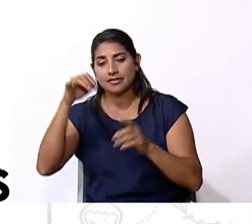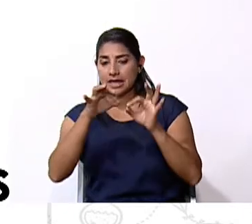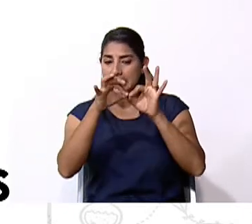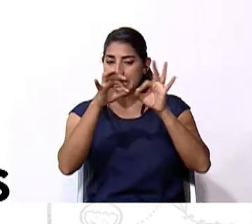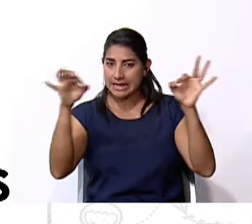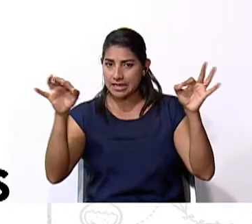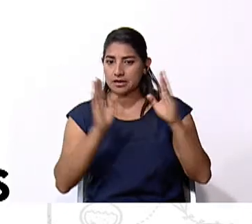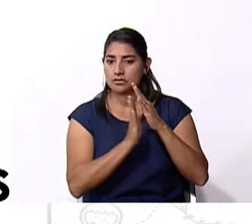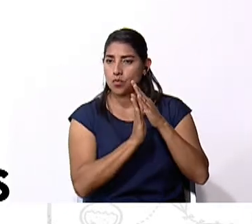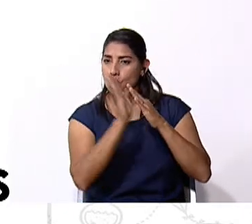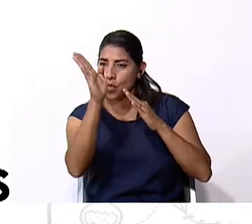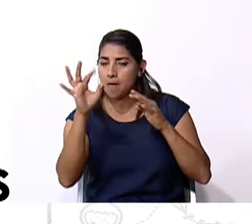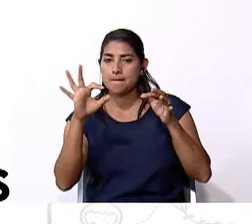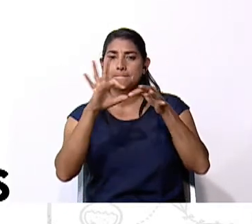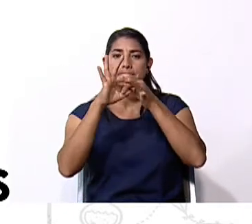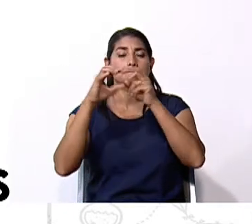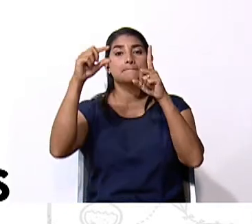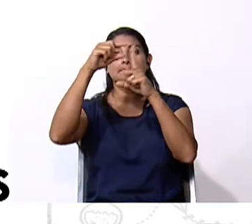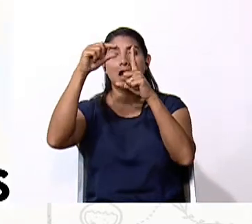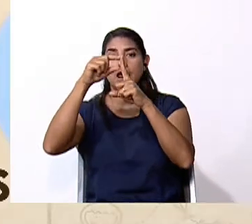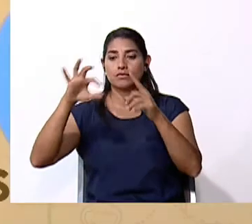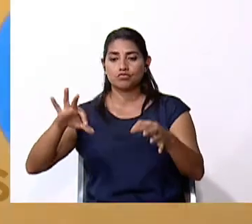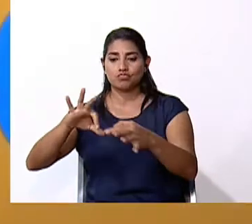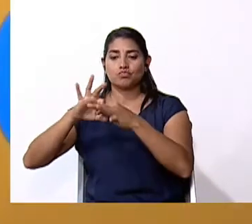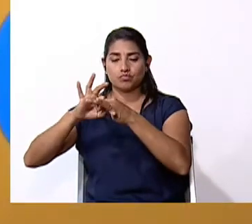y palabras de enlace.